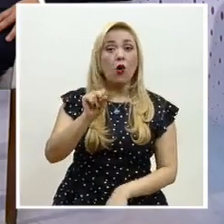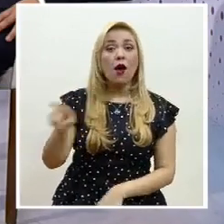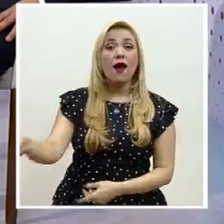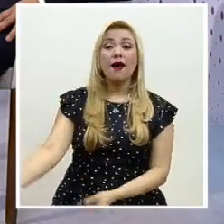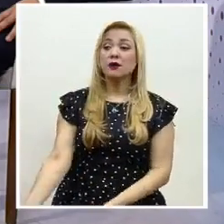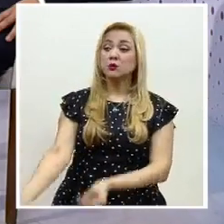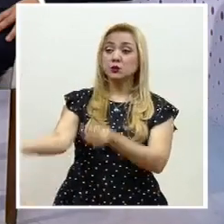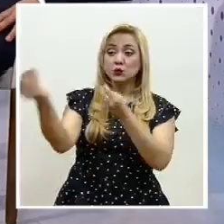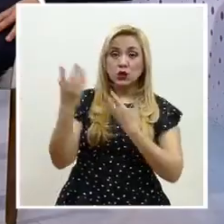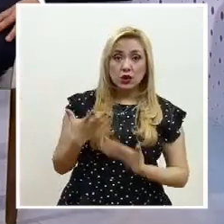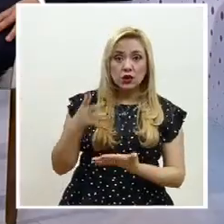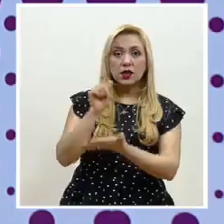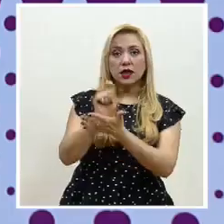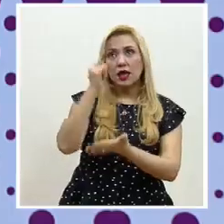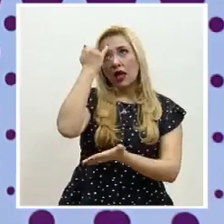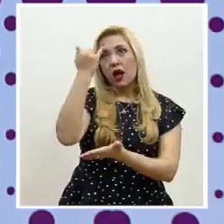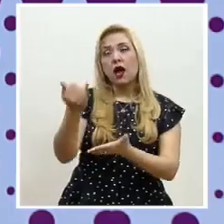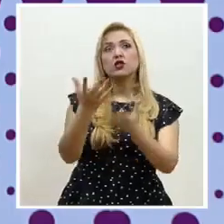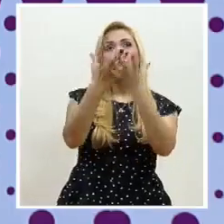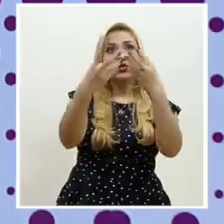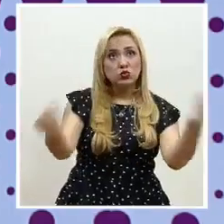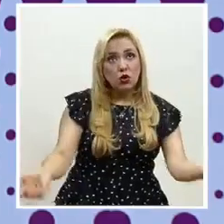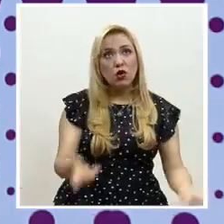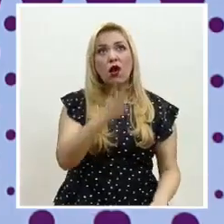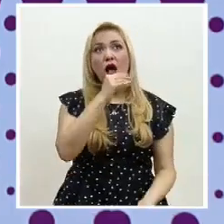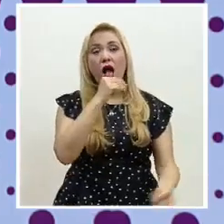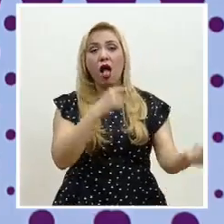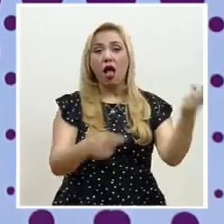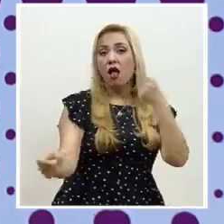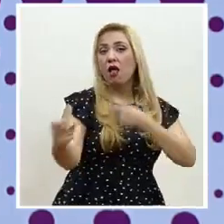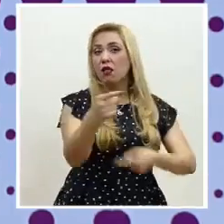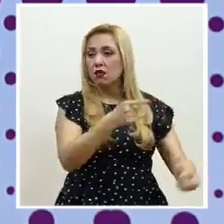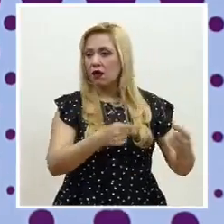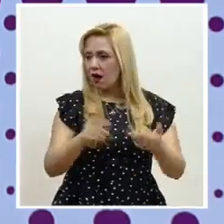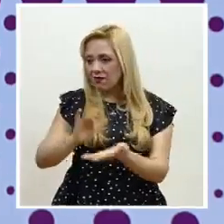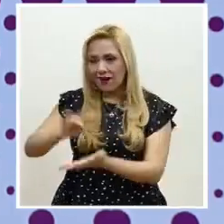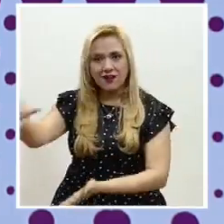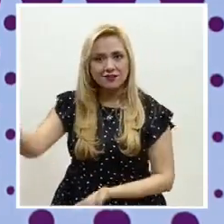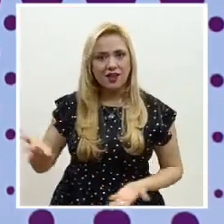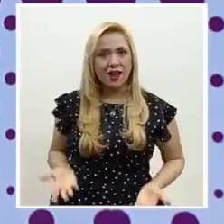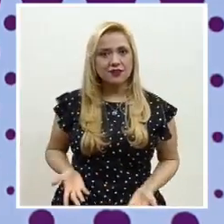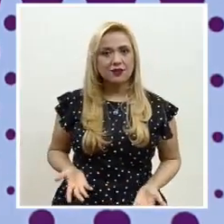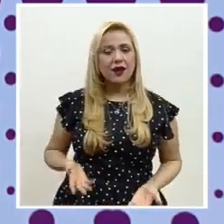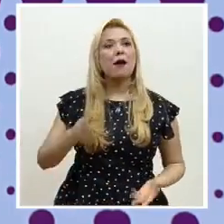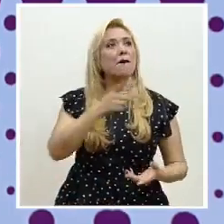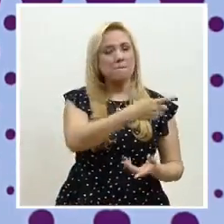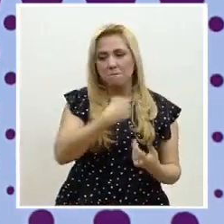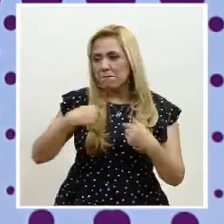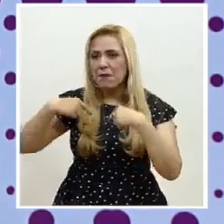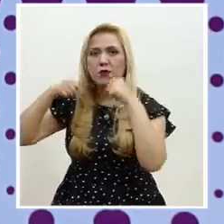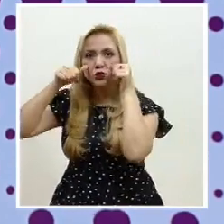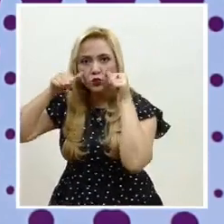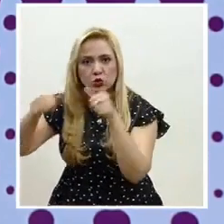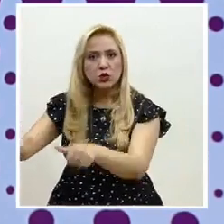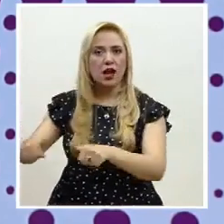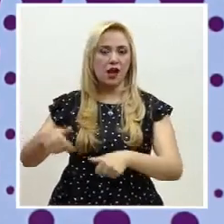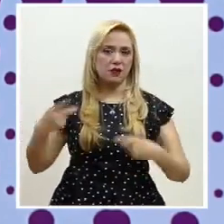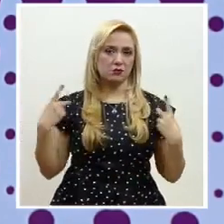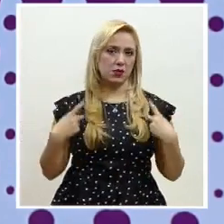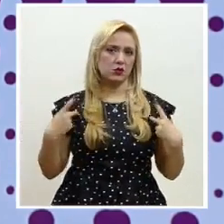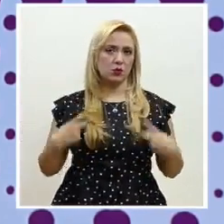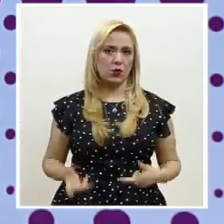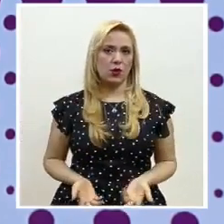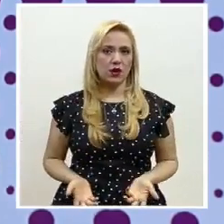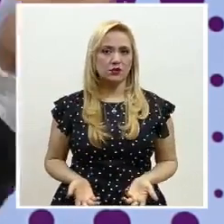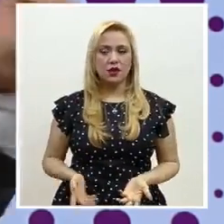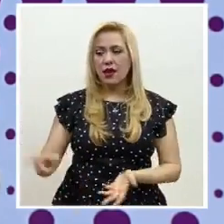las solicitudes de facultad de atracción. Mm. Entonces, la preocupación del ministro es, ok, vamos a escuchar a la gente y que la gente encuentre por lo menos un